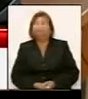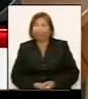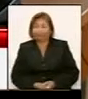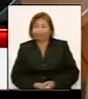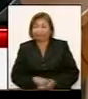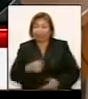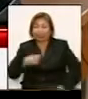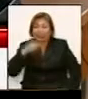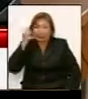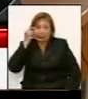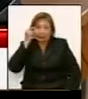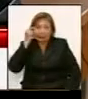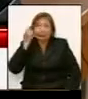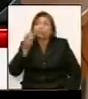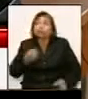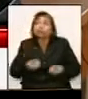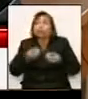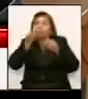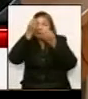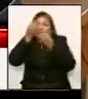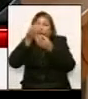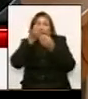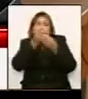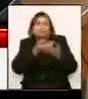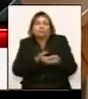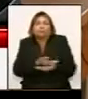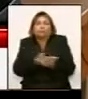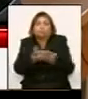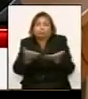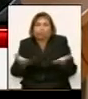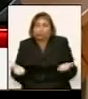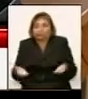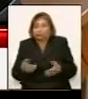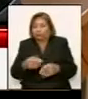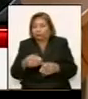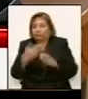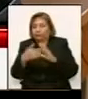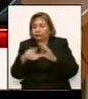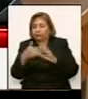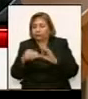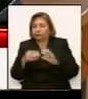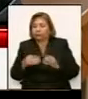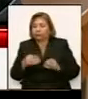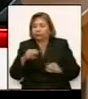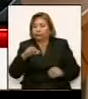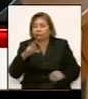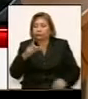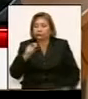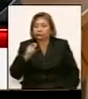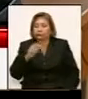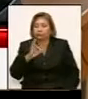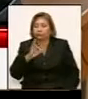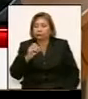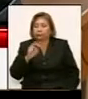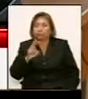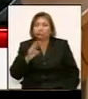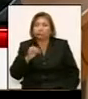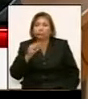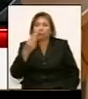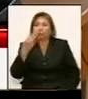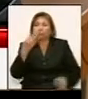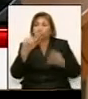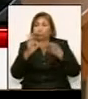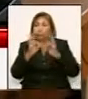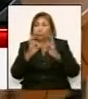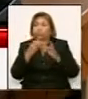un poco sobre todo la información que estamos brindando en estas plataformas y las plataformas que usamos como el facebook son los